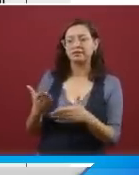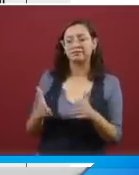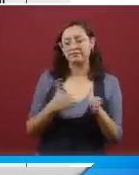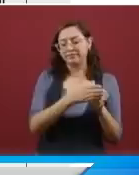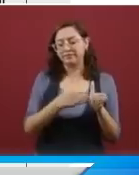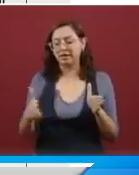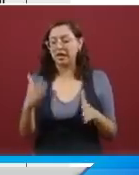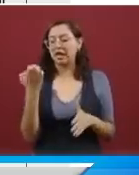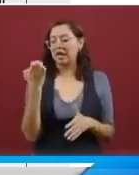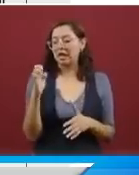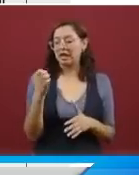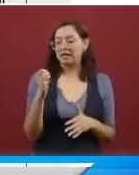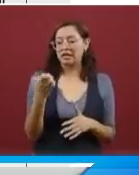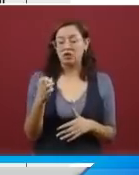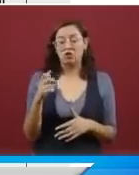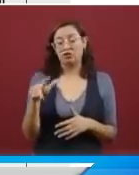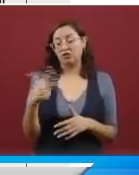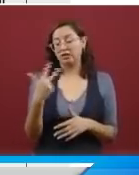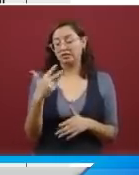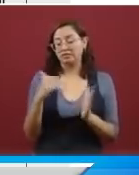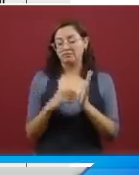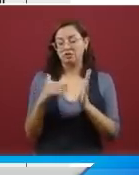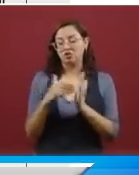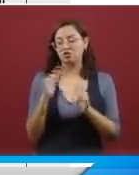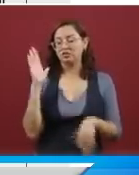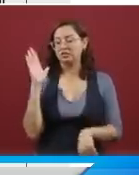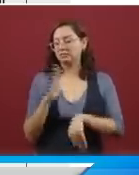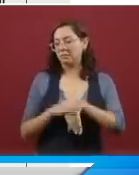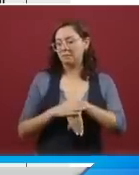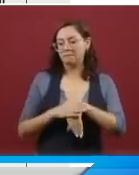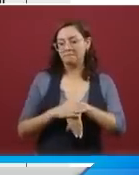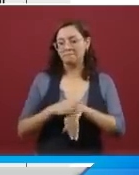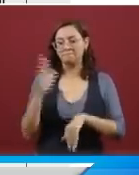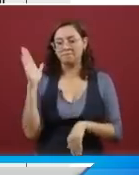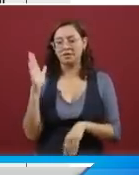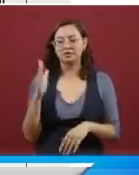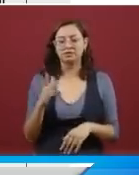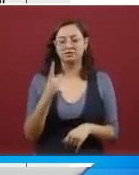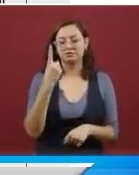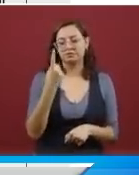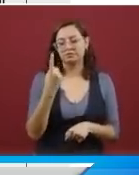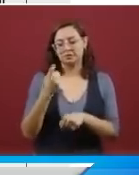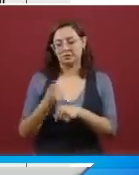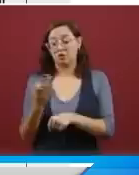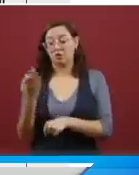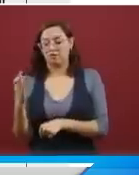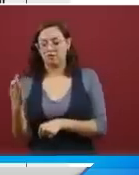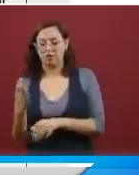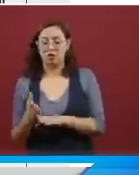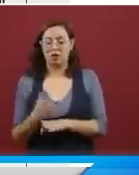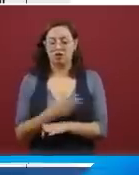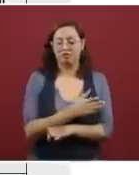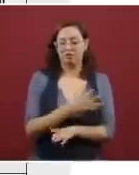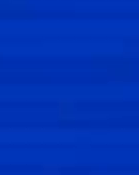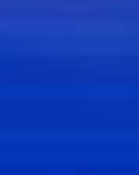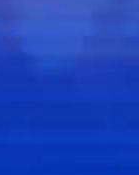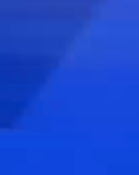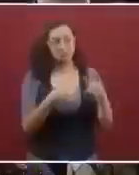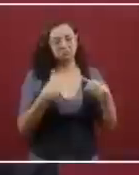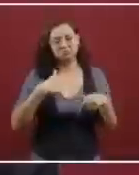elementos. El presidente destaca el apoyo de la gente para el plan de combate al huachicol. Este personal será sustituido por la Guardia Nacional.